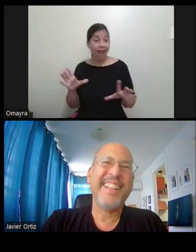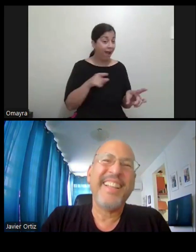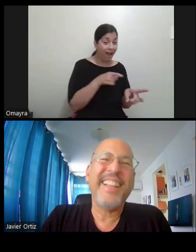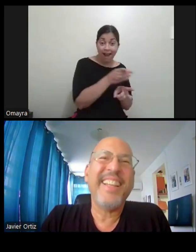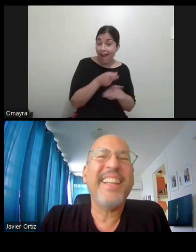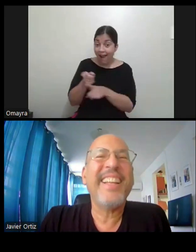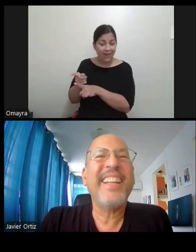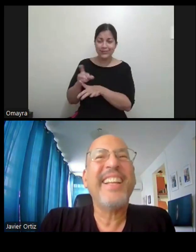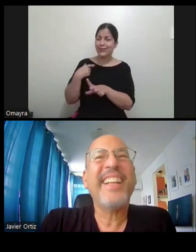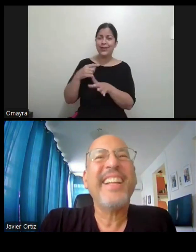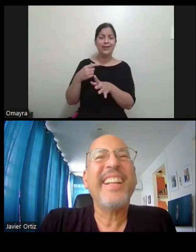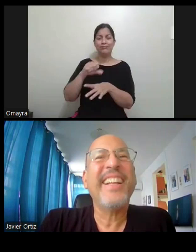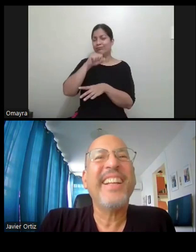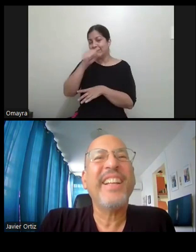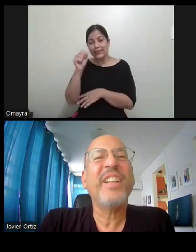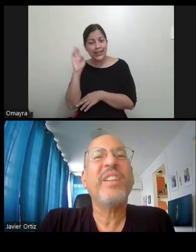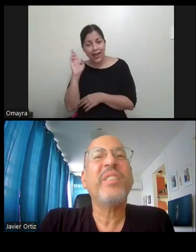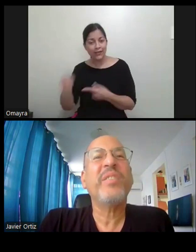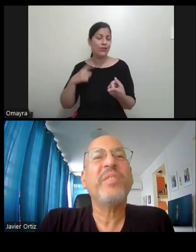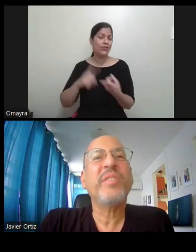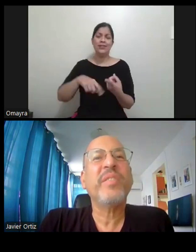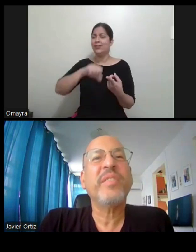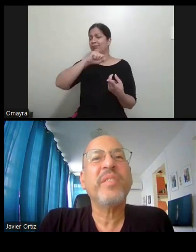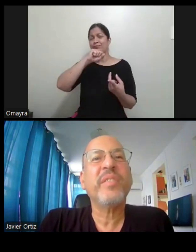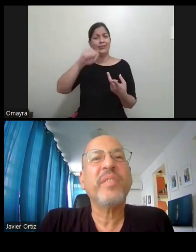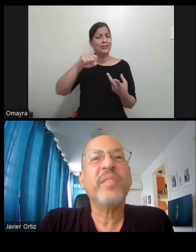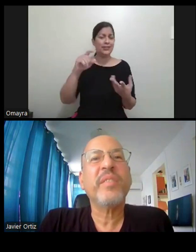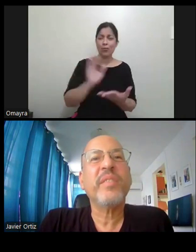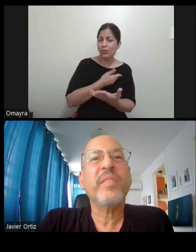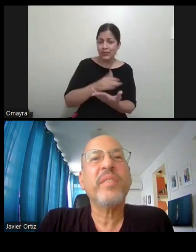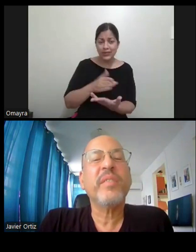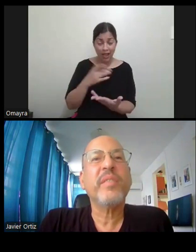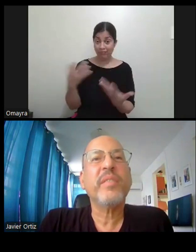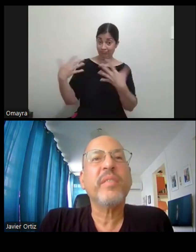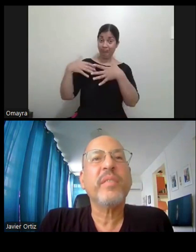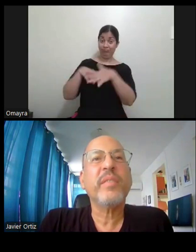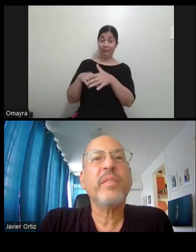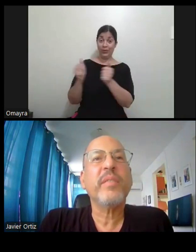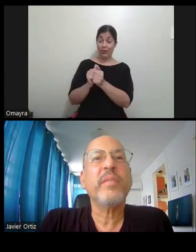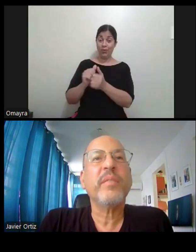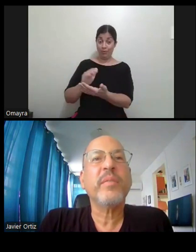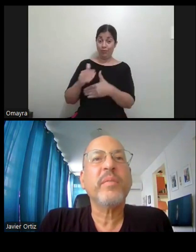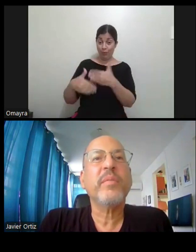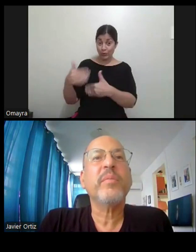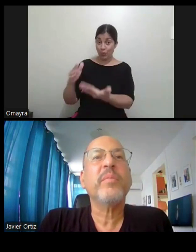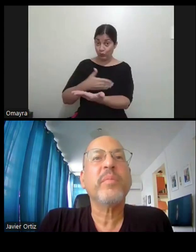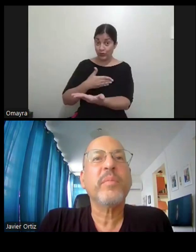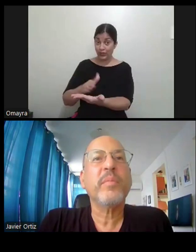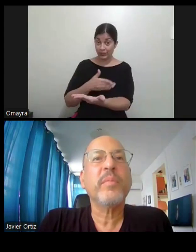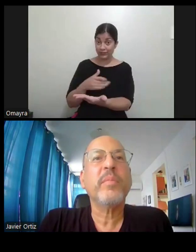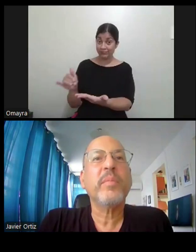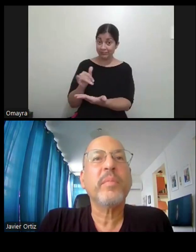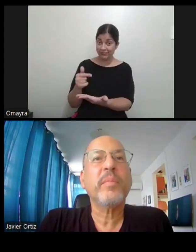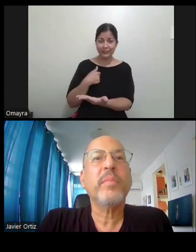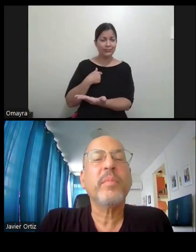Me fascinaba la radio, me fascinaba la parte musical y combinar la producción musical con lo que estaba haciendo.